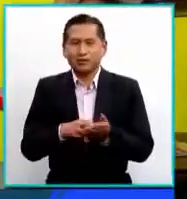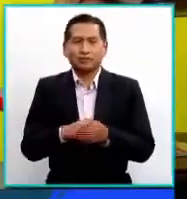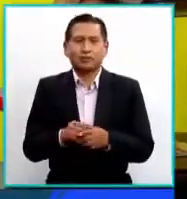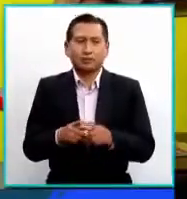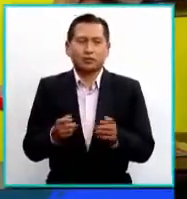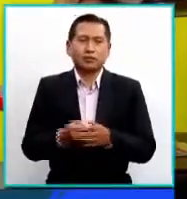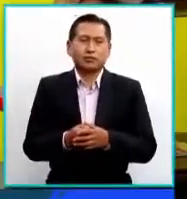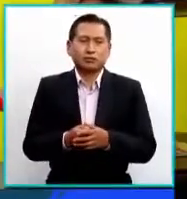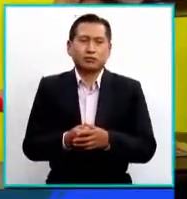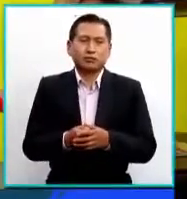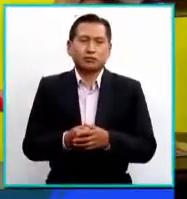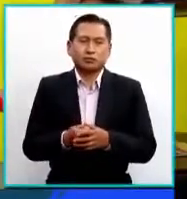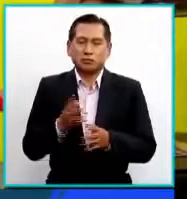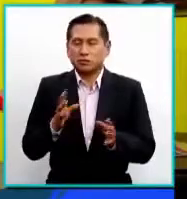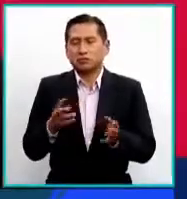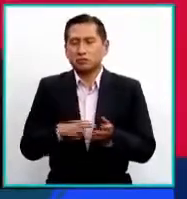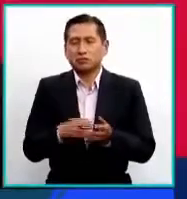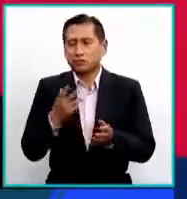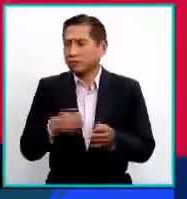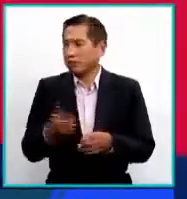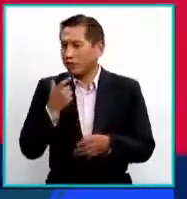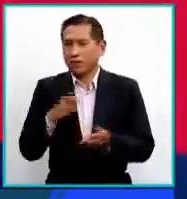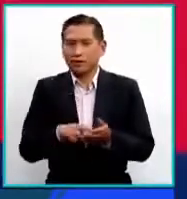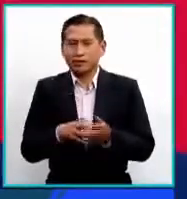Pero... preséntense. Se puede pensar,